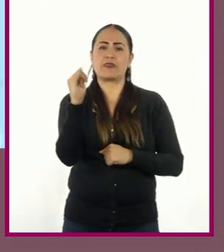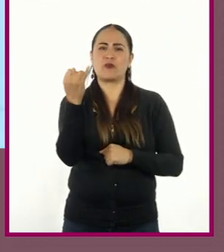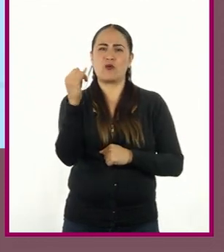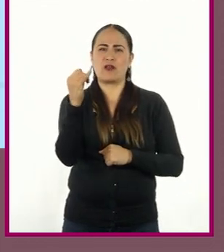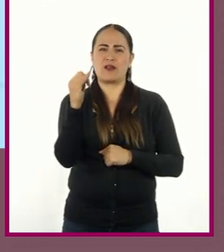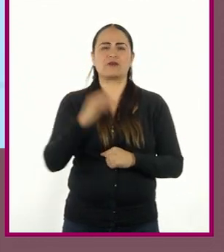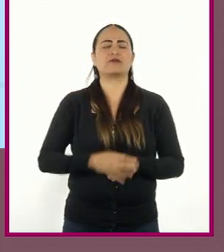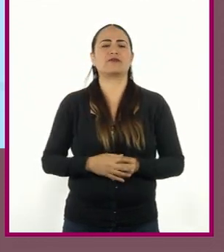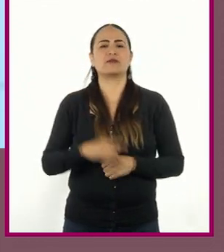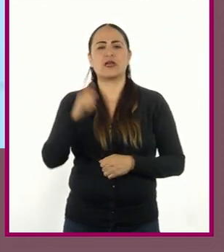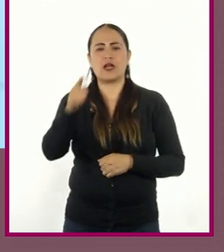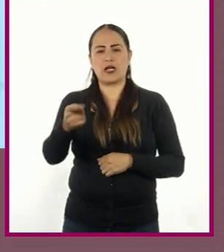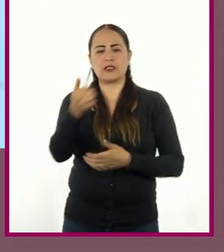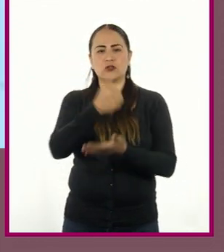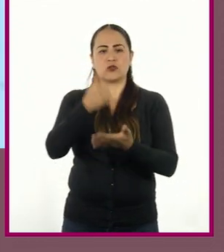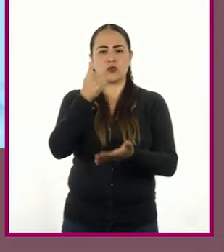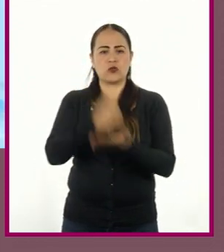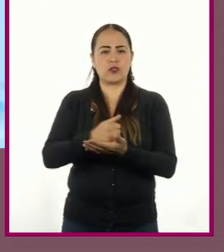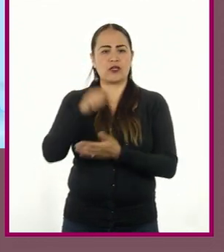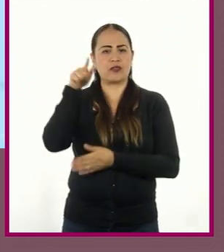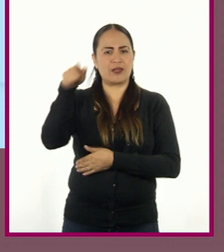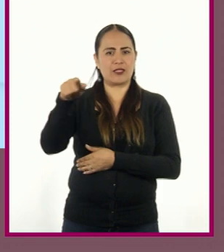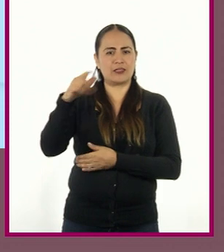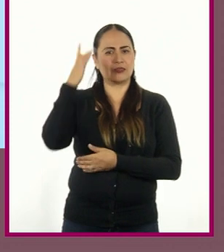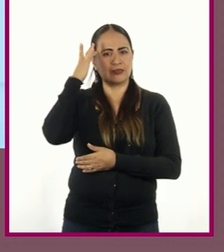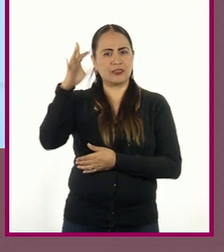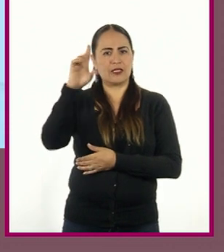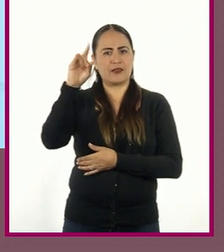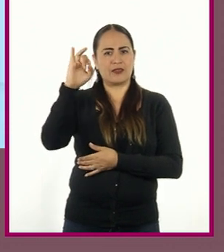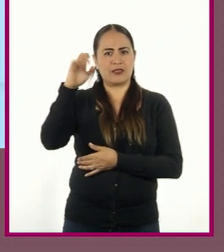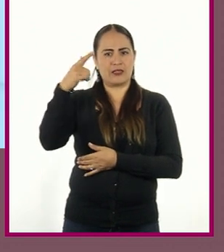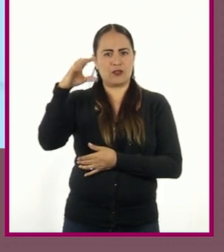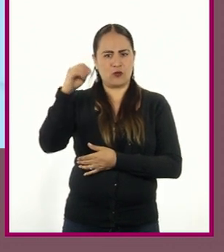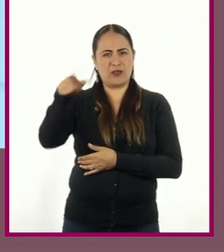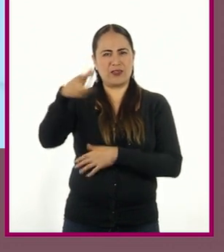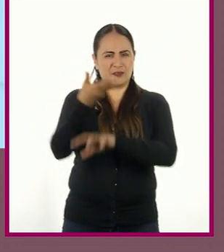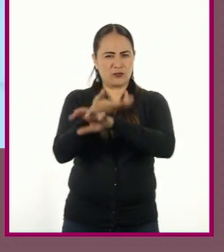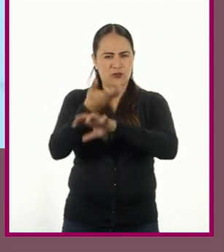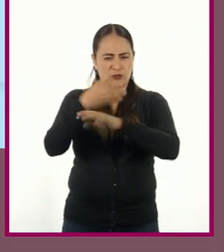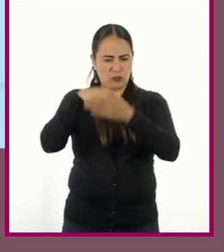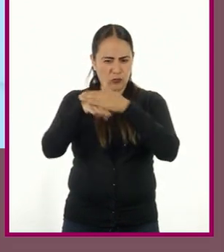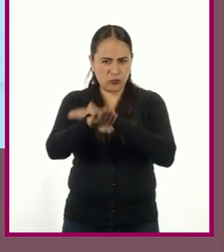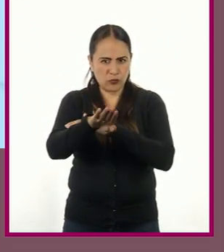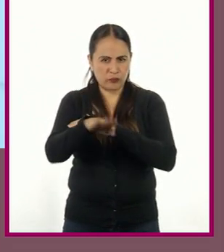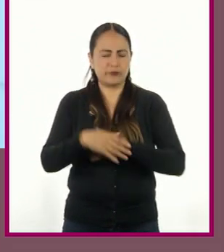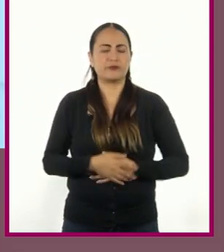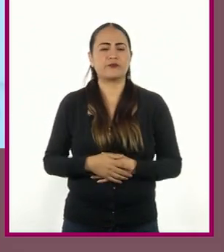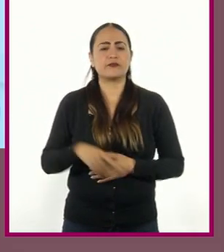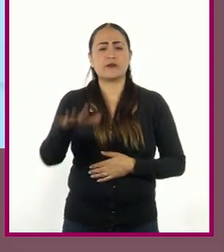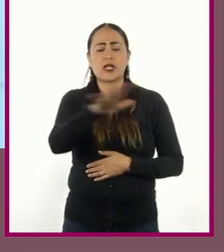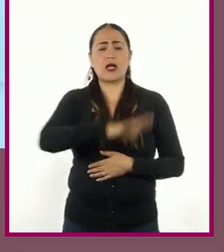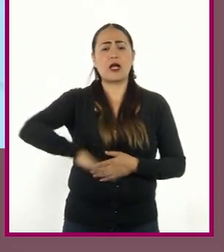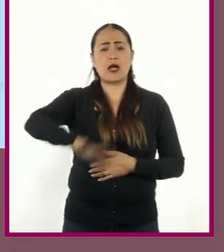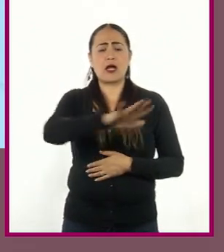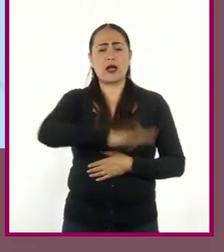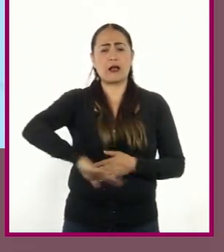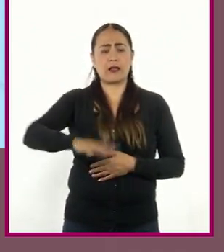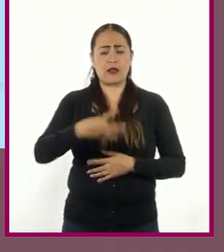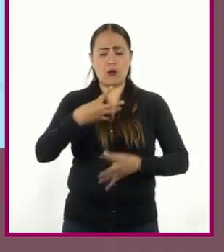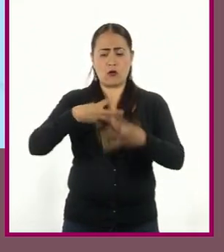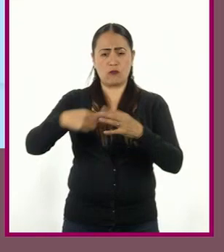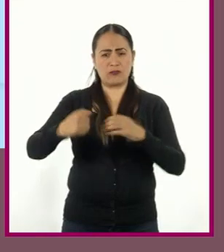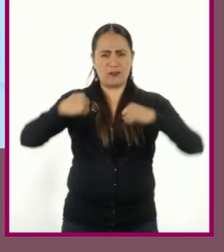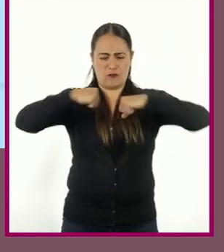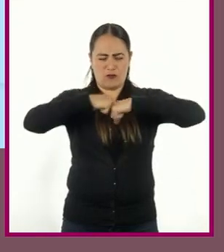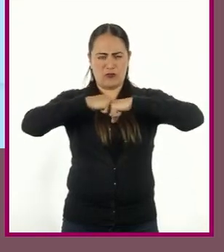que sirve como entrada a la ciudad de San Diego en Estados Unidos de América. En esta zona, los residentes de uno y otro lado de